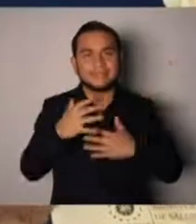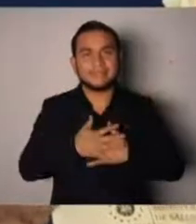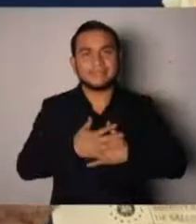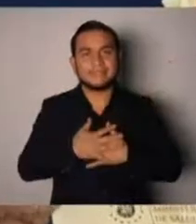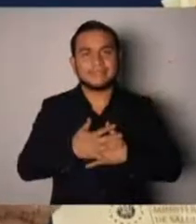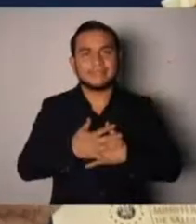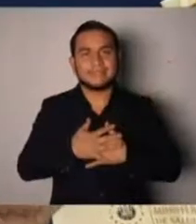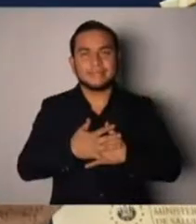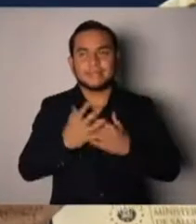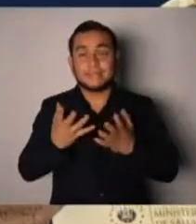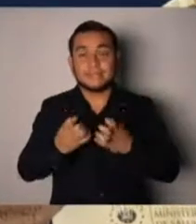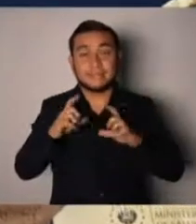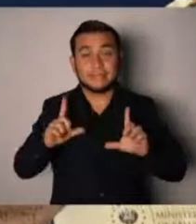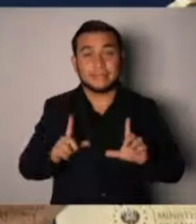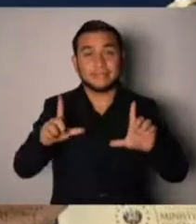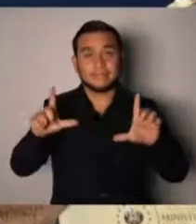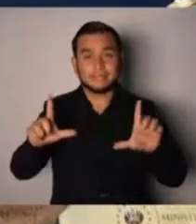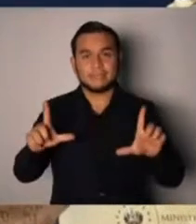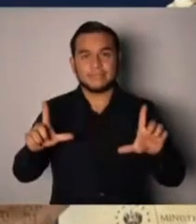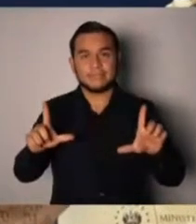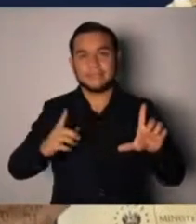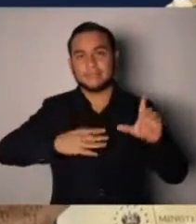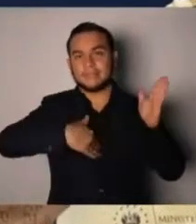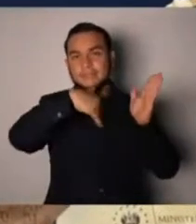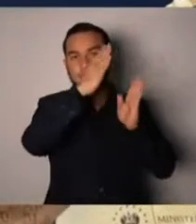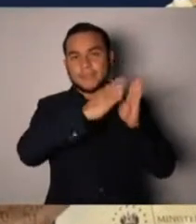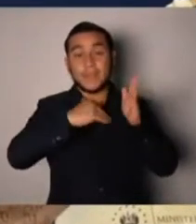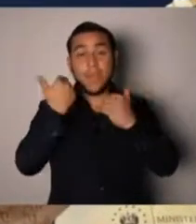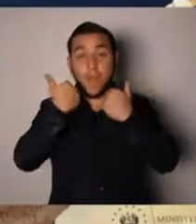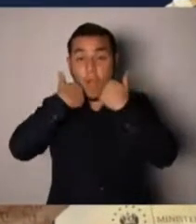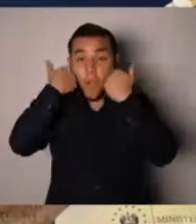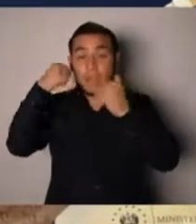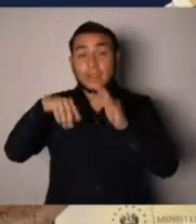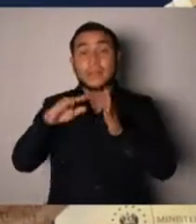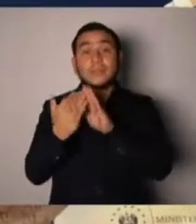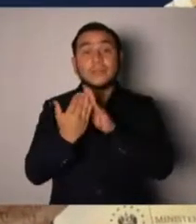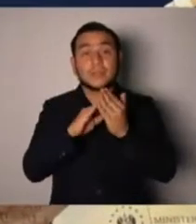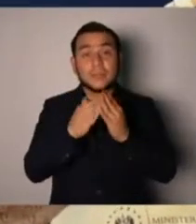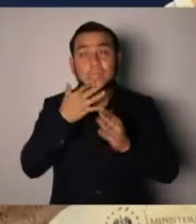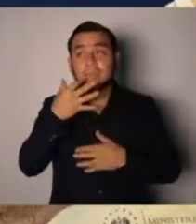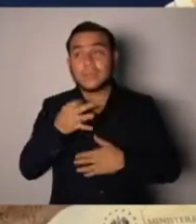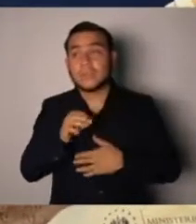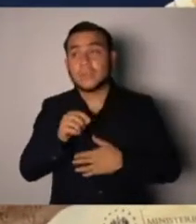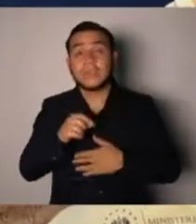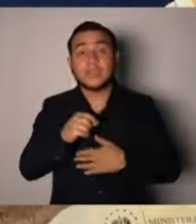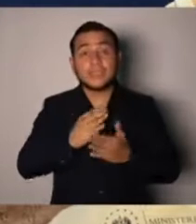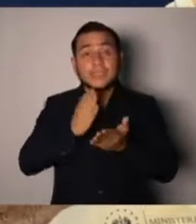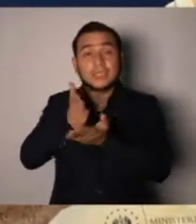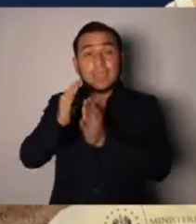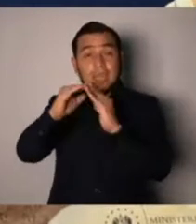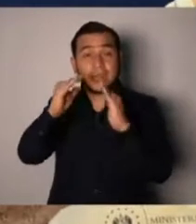yo quiero entregarles un cuadro que lo hizo un joven de la comunidad para que éste se lo lleve a su casita